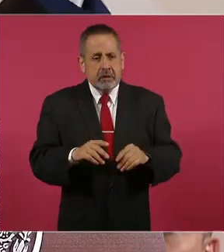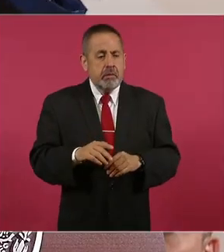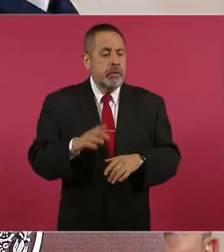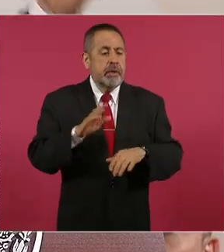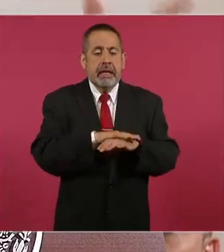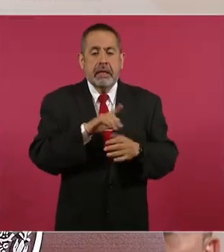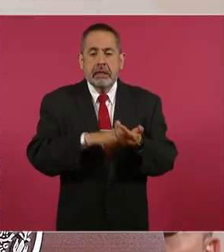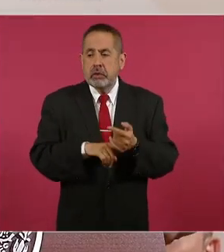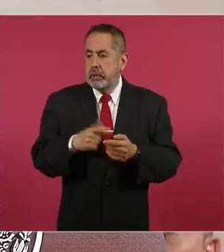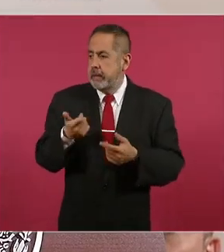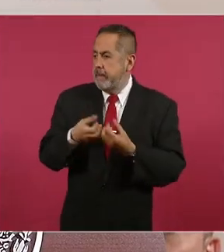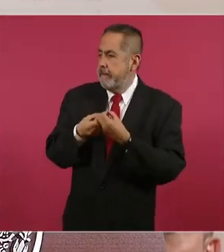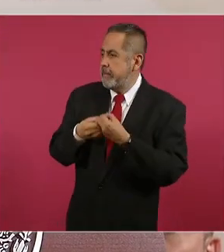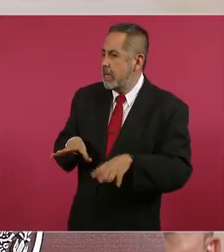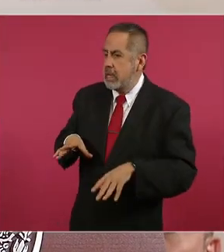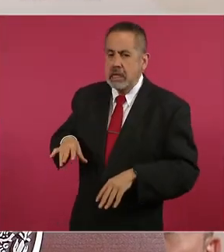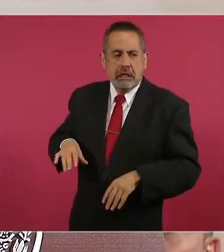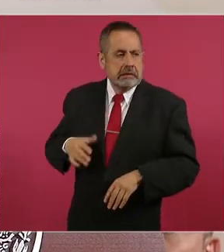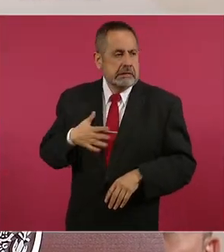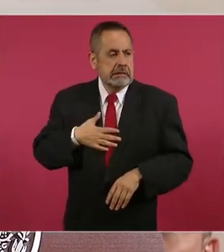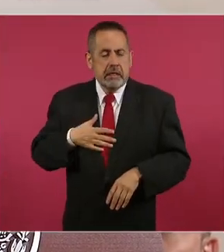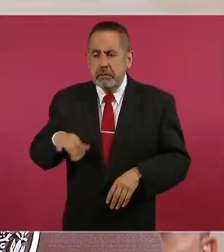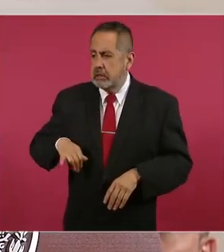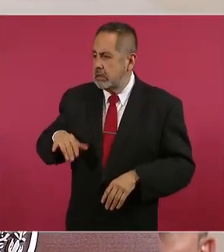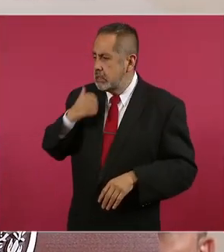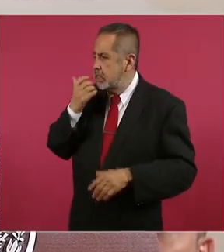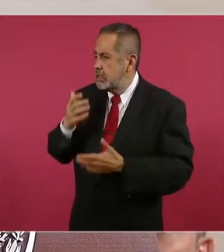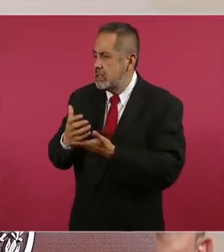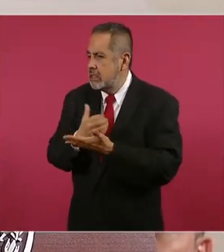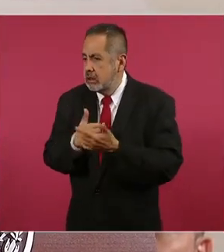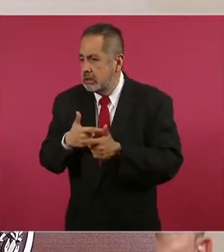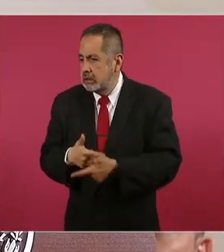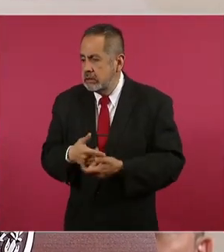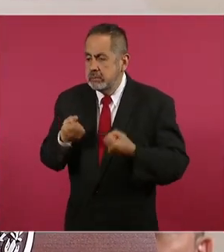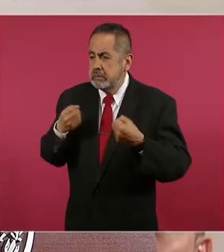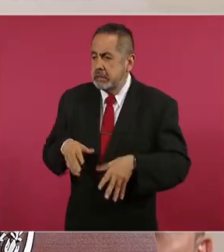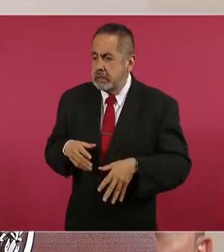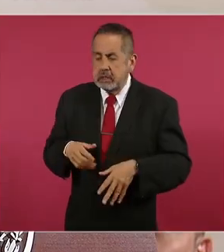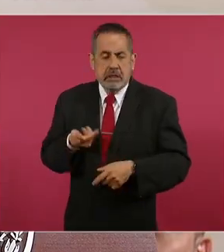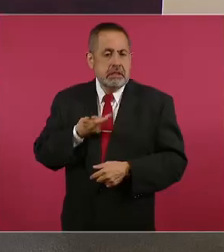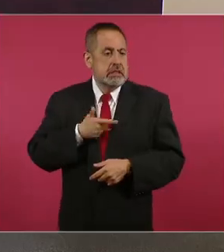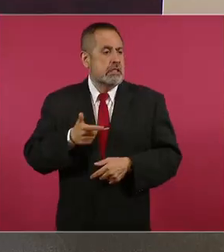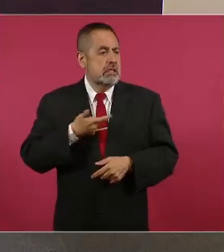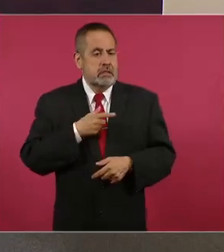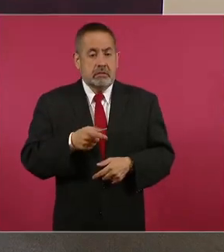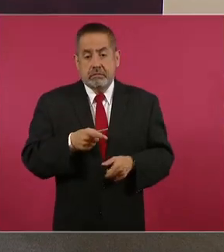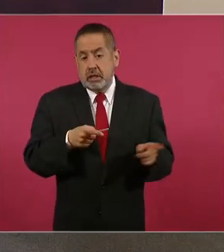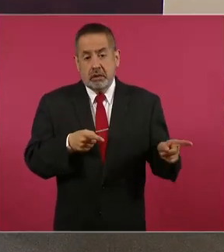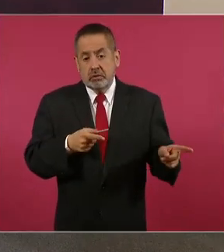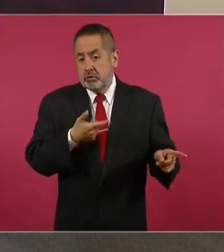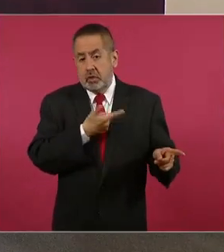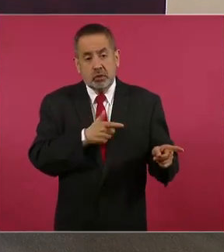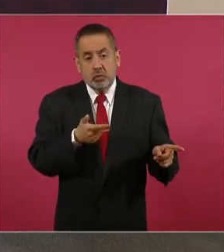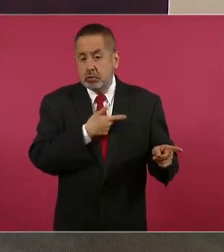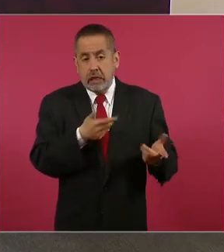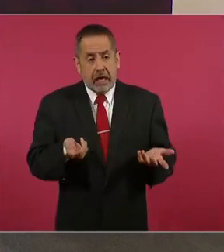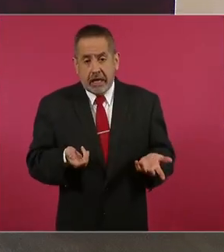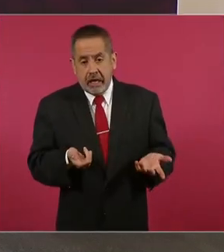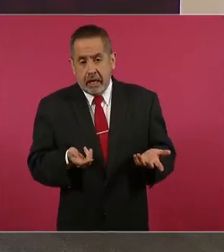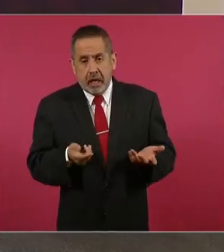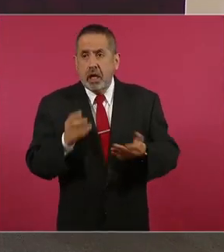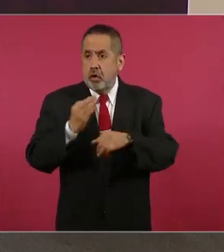intereses que representan, y no les gusta el que se esté llevando a cabo en el país